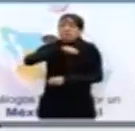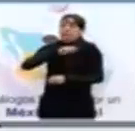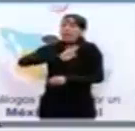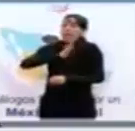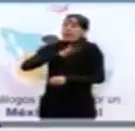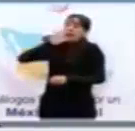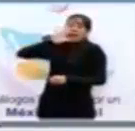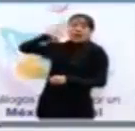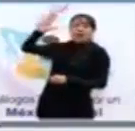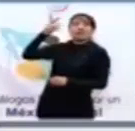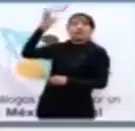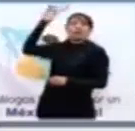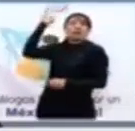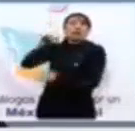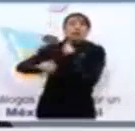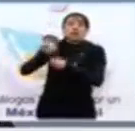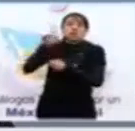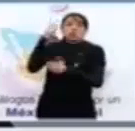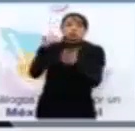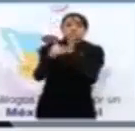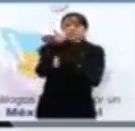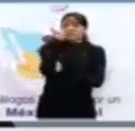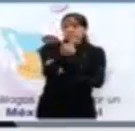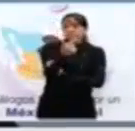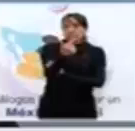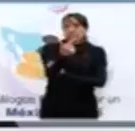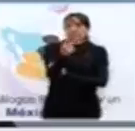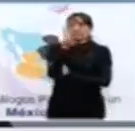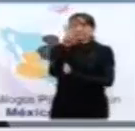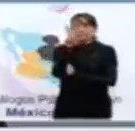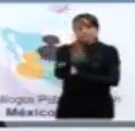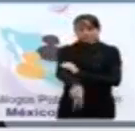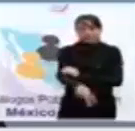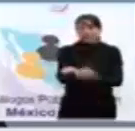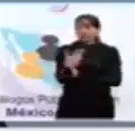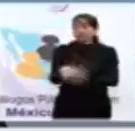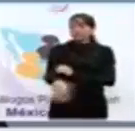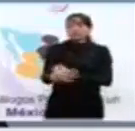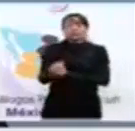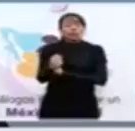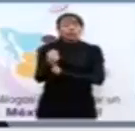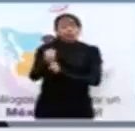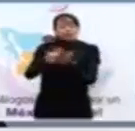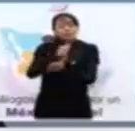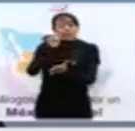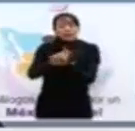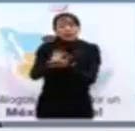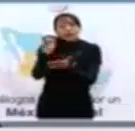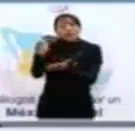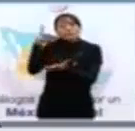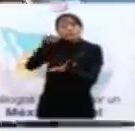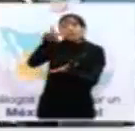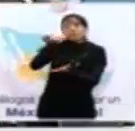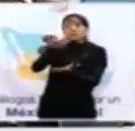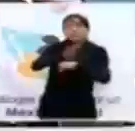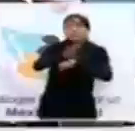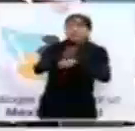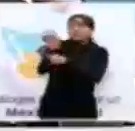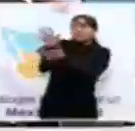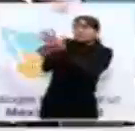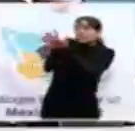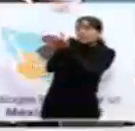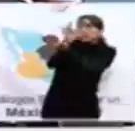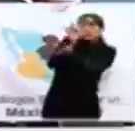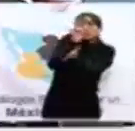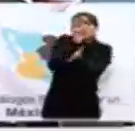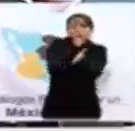del 2007. Muchos de los elementos de la Ley de Desarrollo Rural Sustentable sirvieron a Brasil para montar la Política de